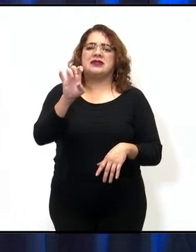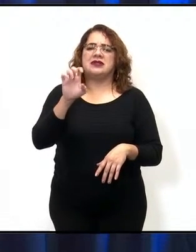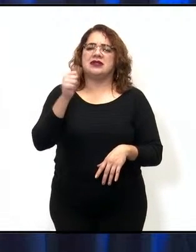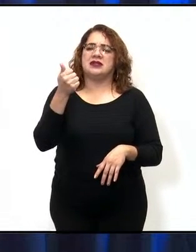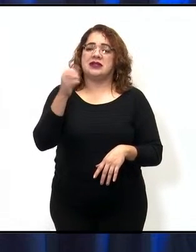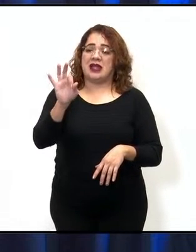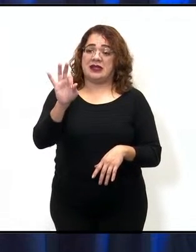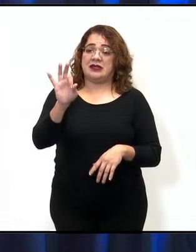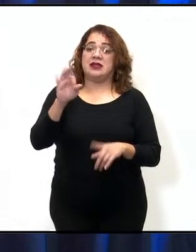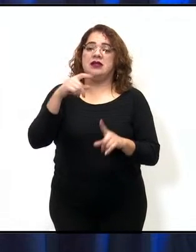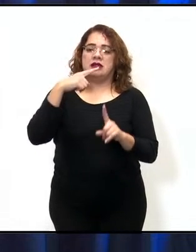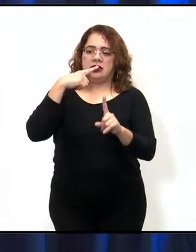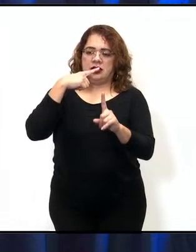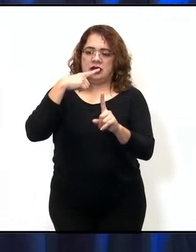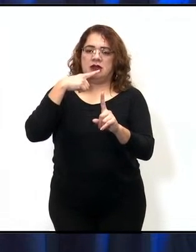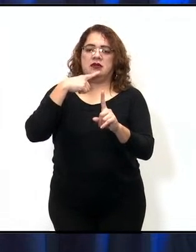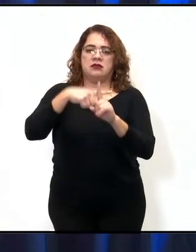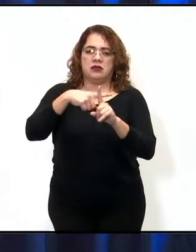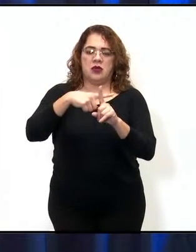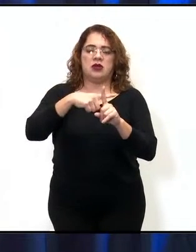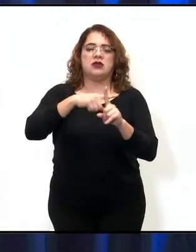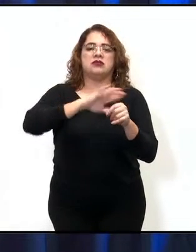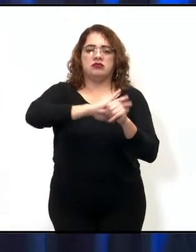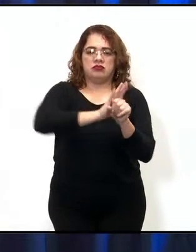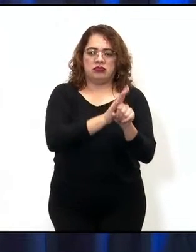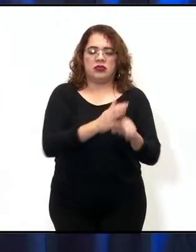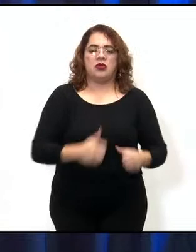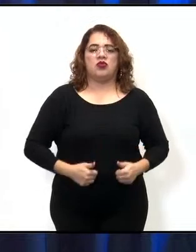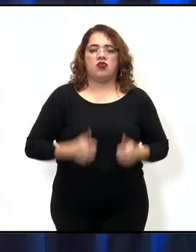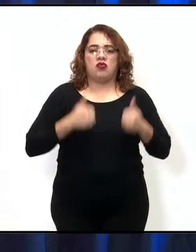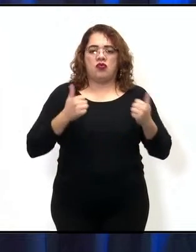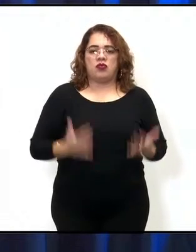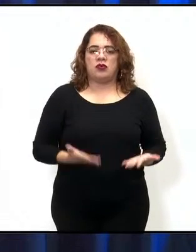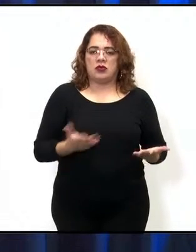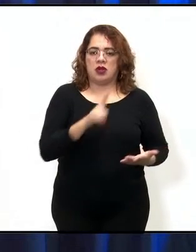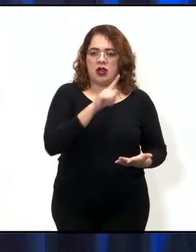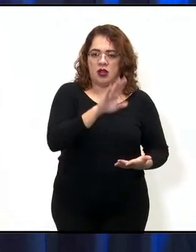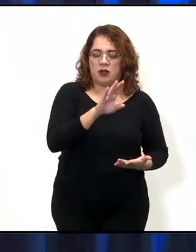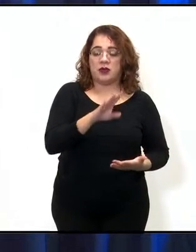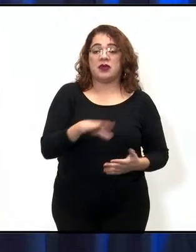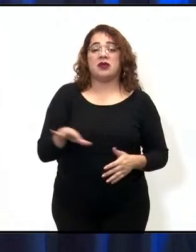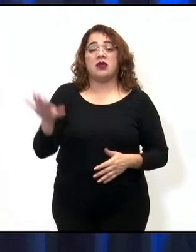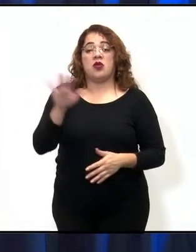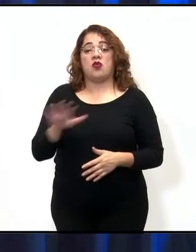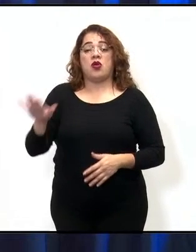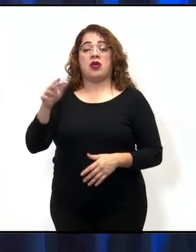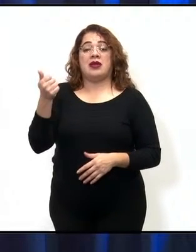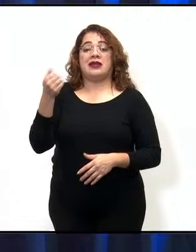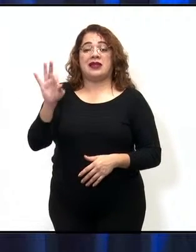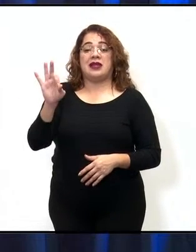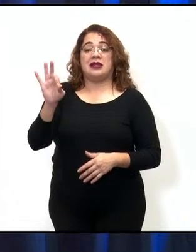27,719 residentes de Long Beach han dado positivo por COVID-19. Aproximadamente